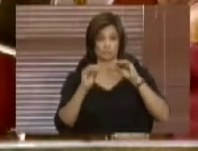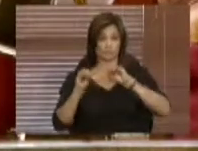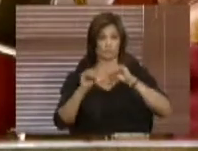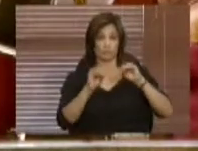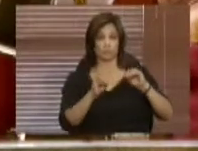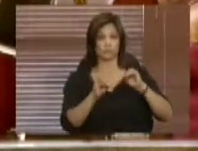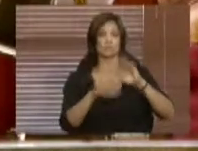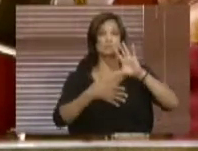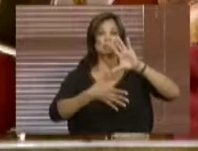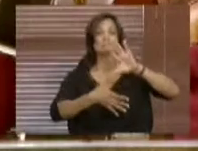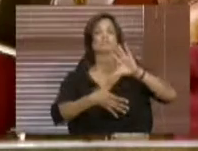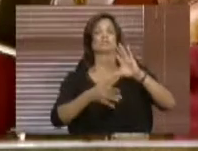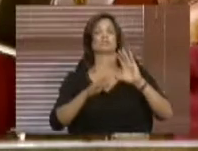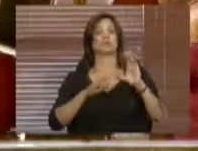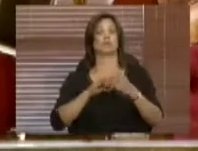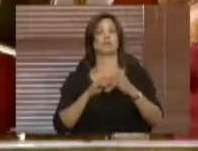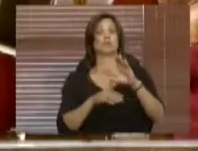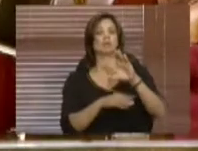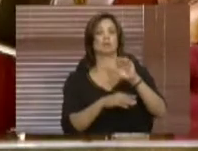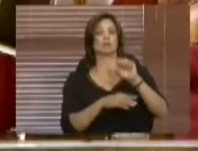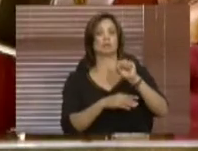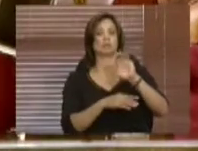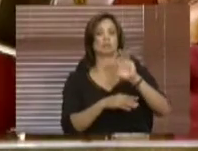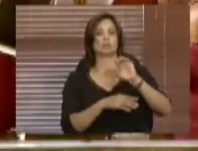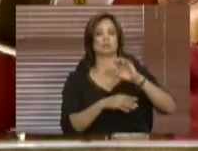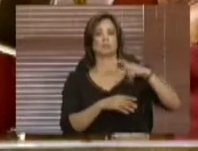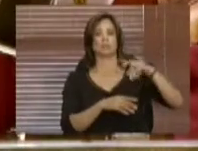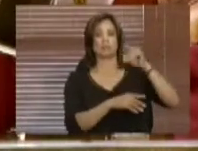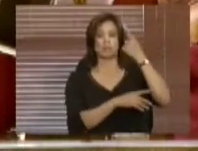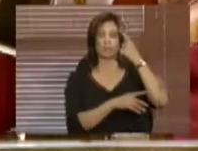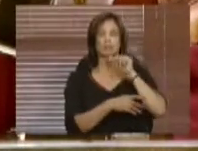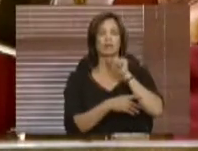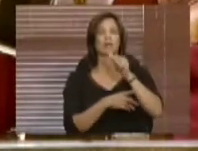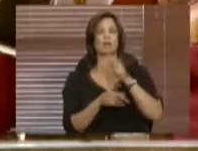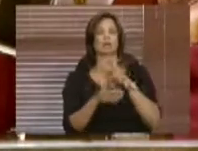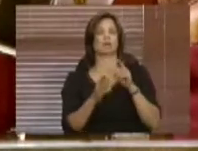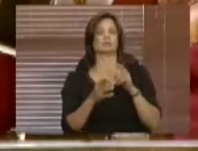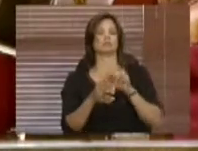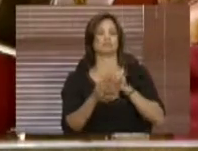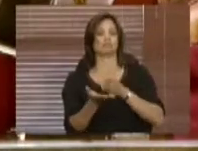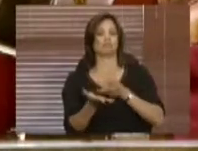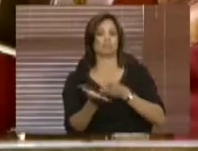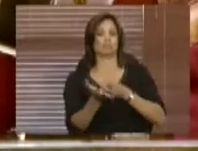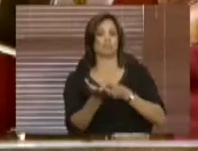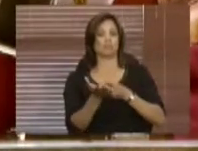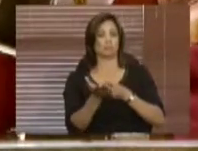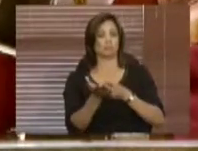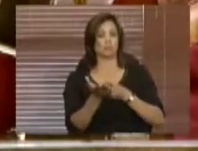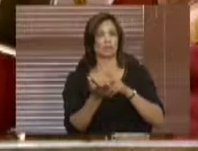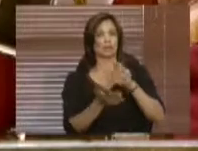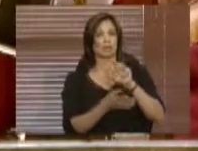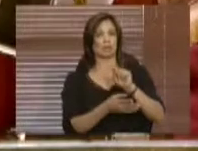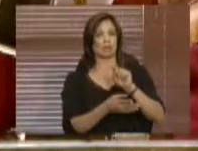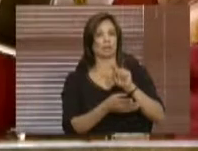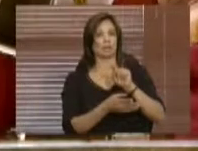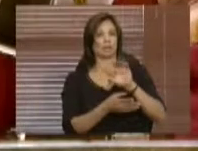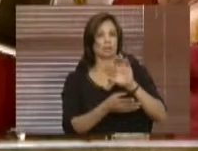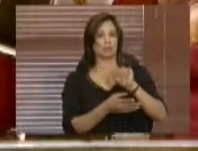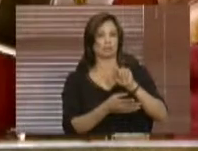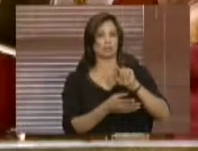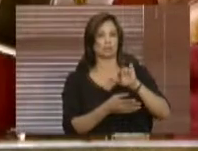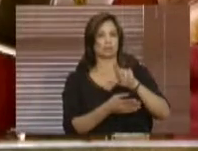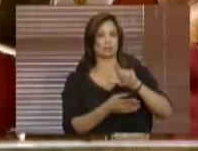de Centroamérica y el Caribe, CESCA, y el Consell de Garantía Estatutaire de Cataluña. En ambos